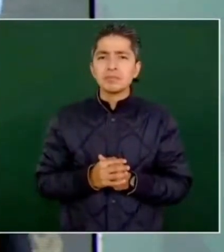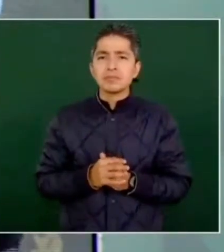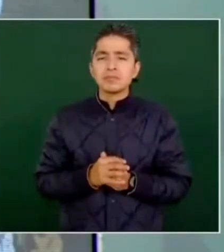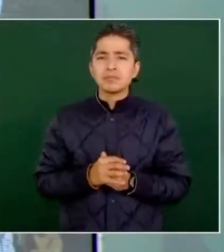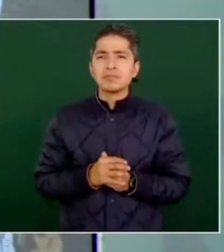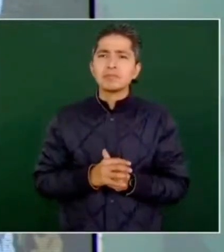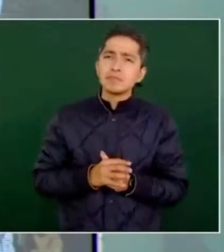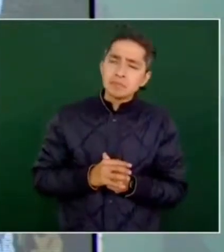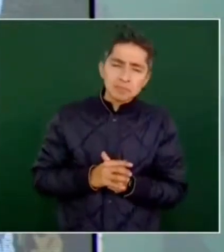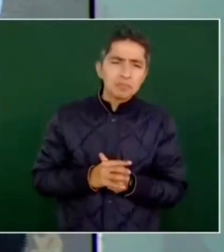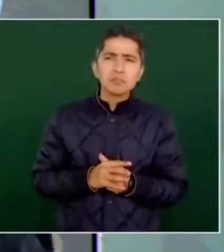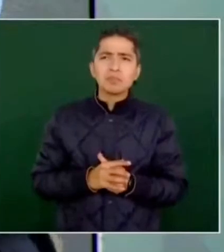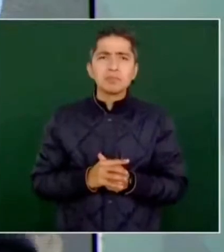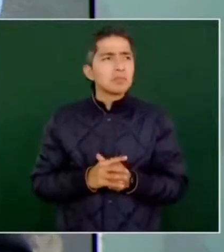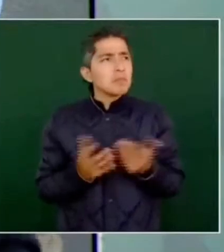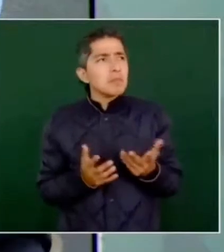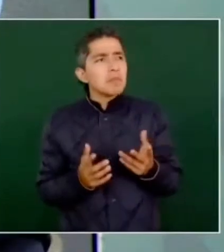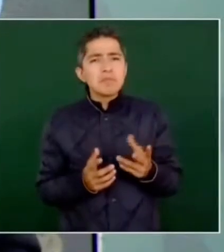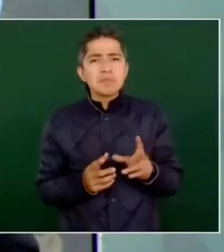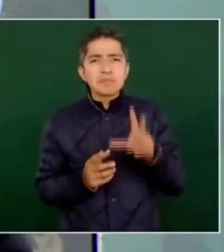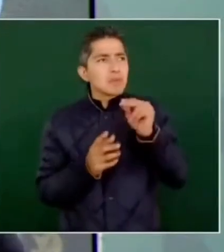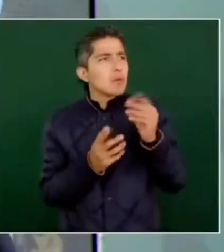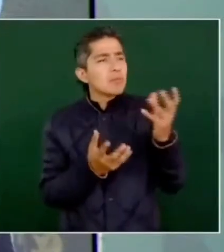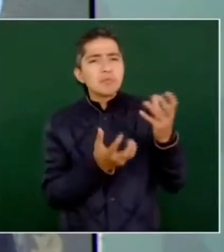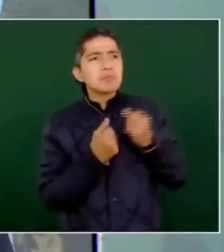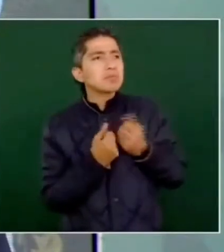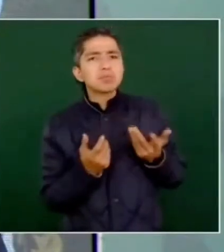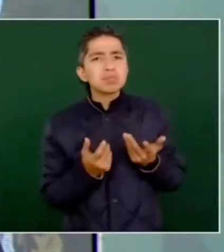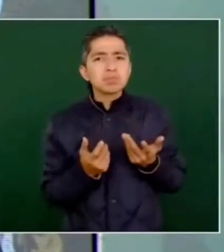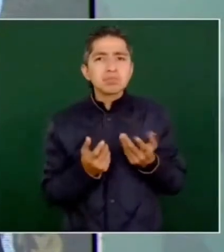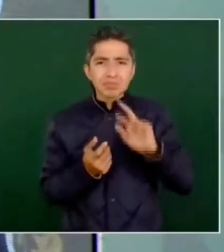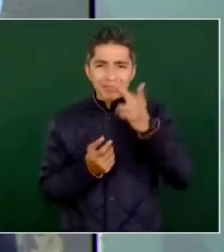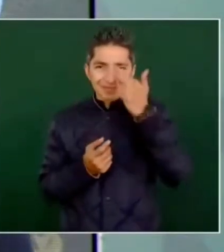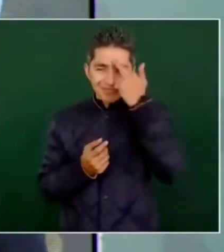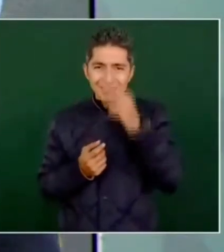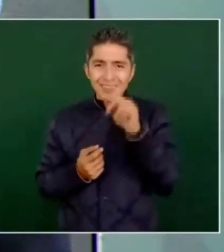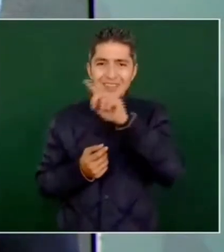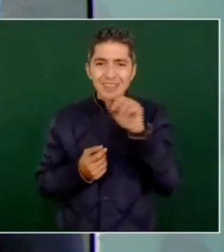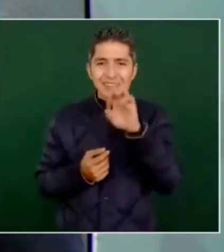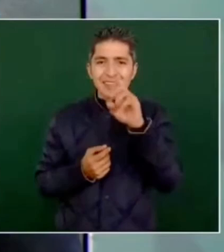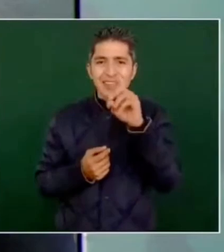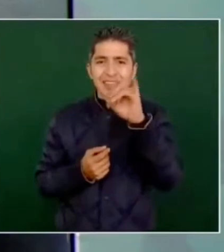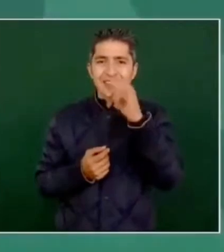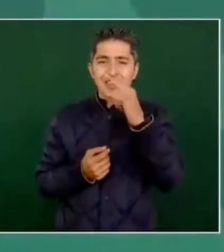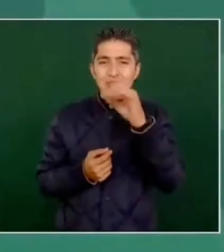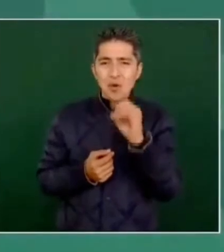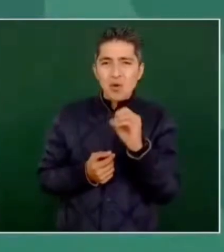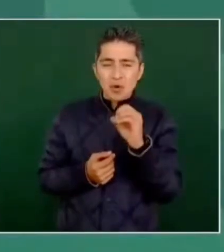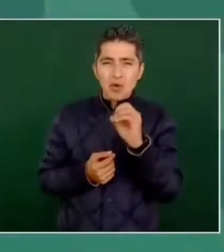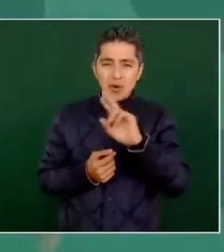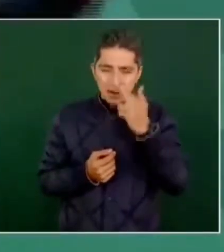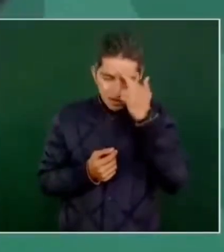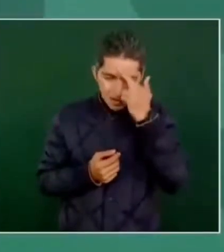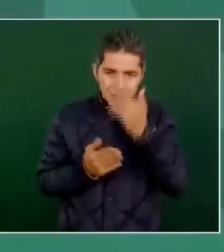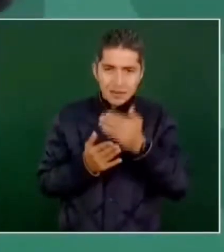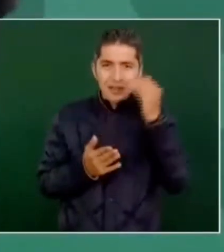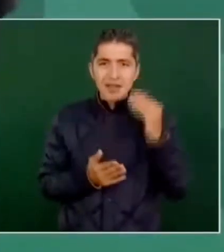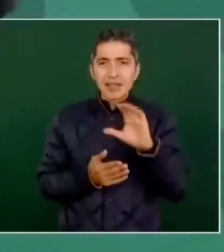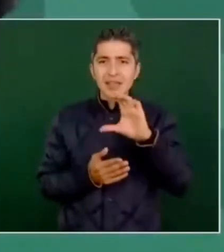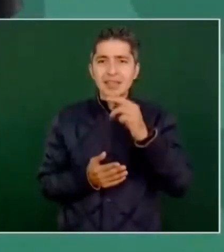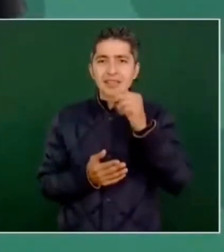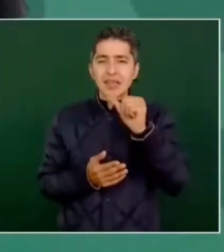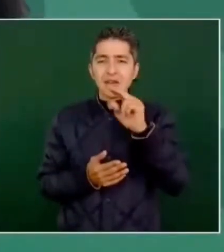Y no se atrevieron, Zedillo y Chaufet. ¿Por qué? Pues